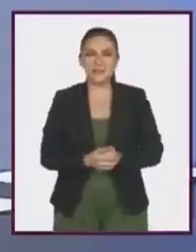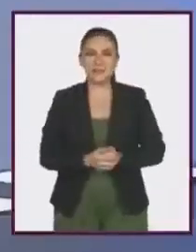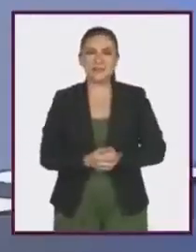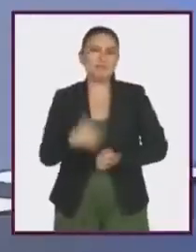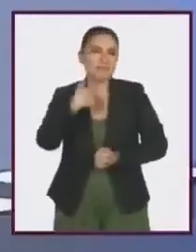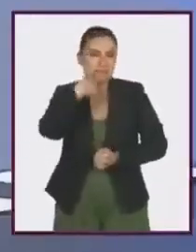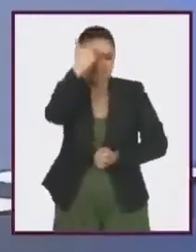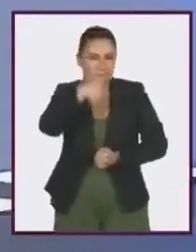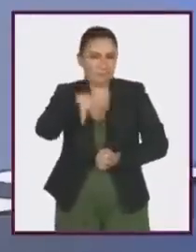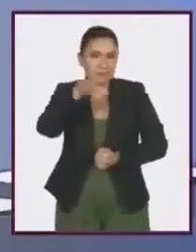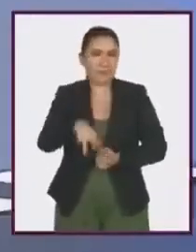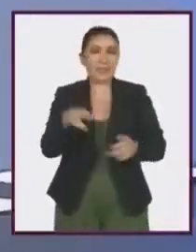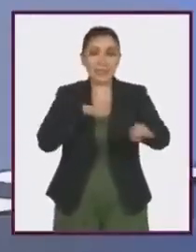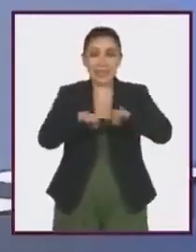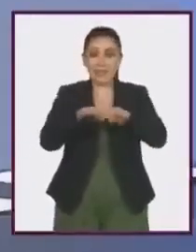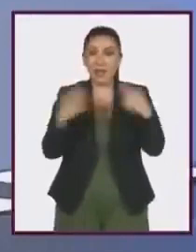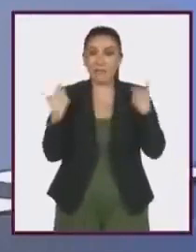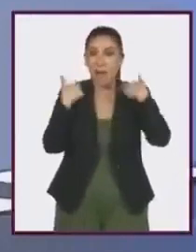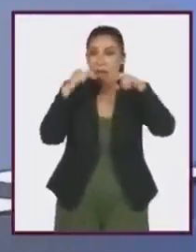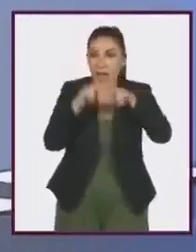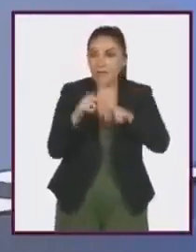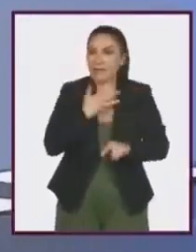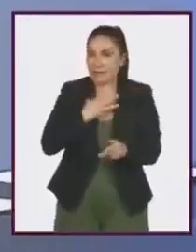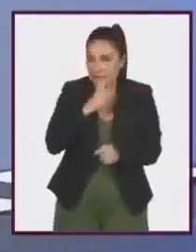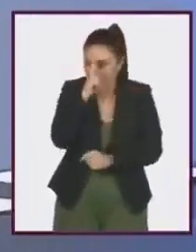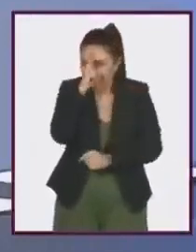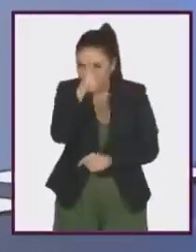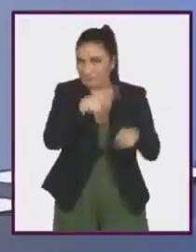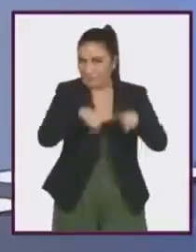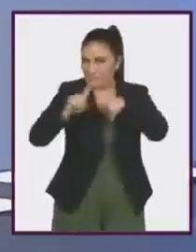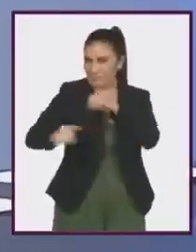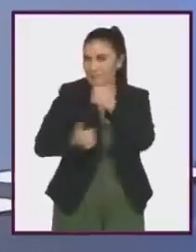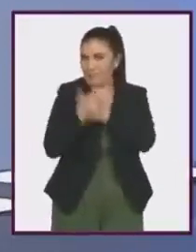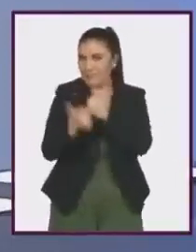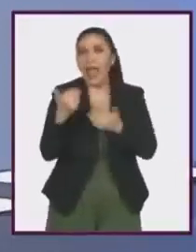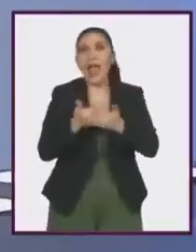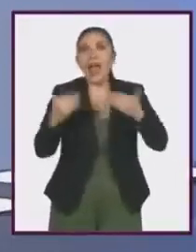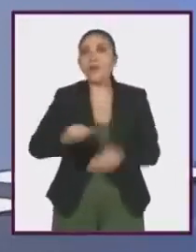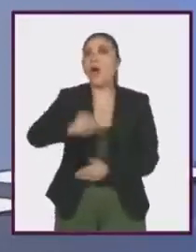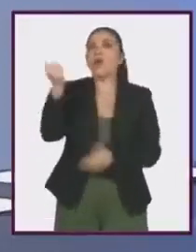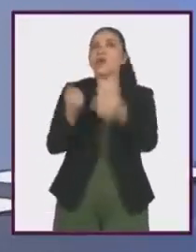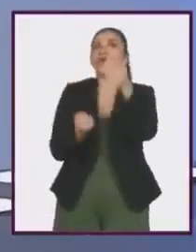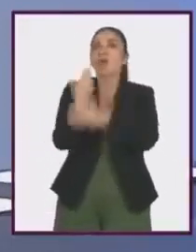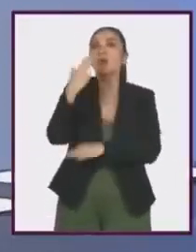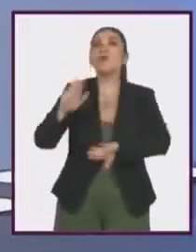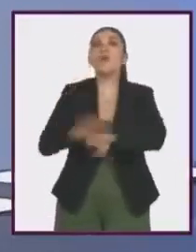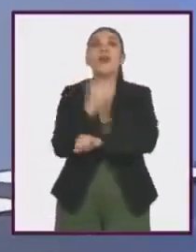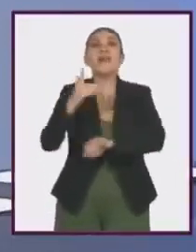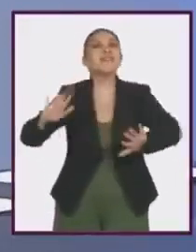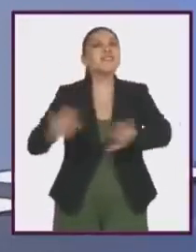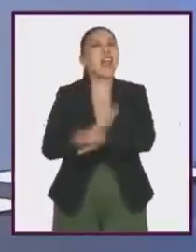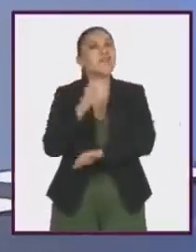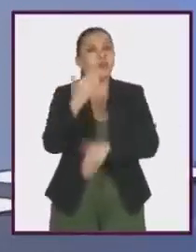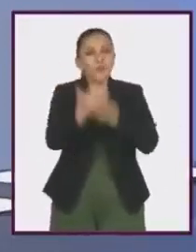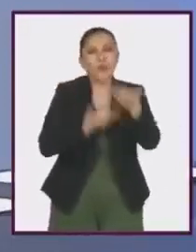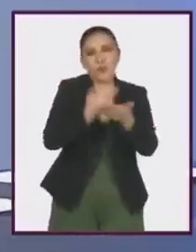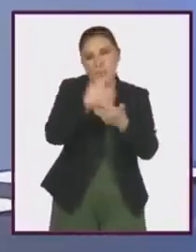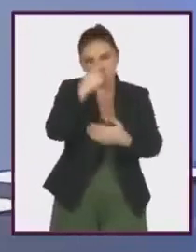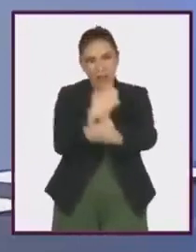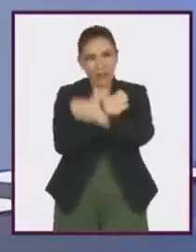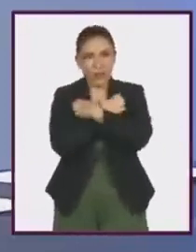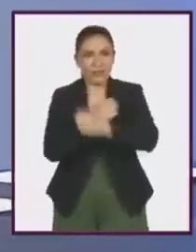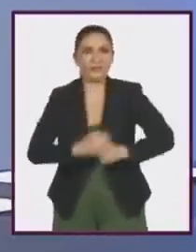que la docencia es una vocación de retos y ahora enfrentamos uno nuevo ante el cambio de paradigma educativo.